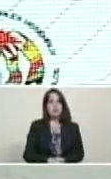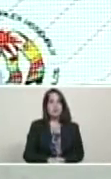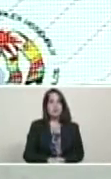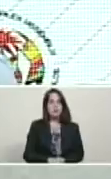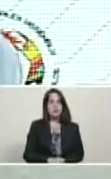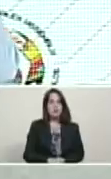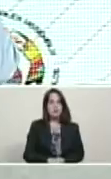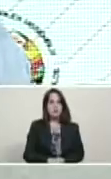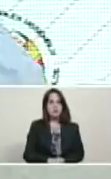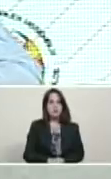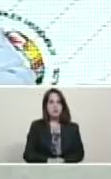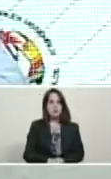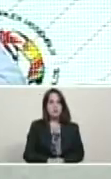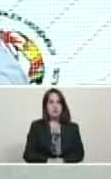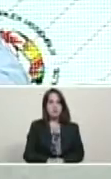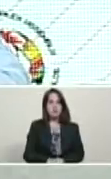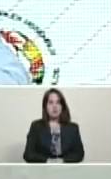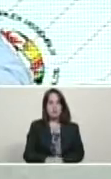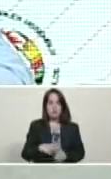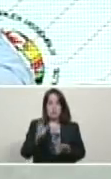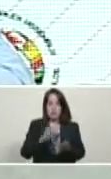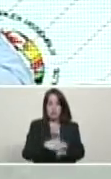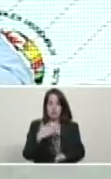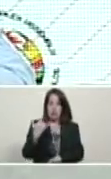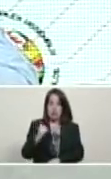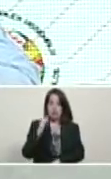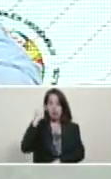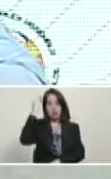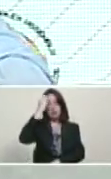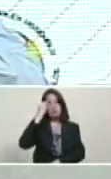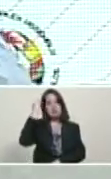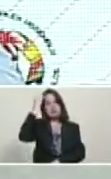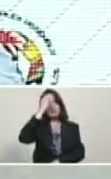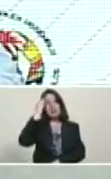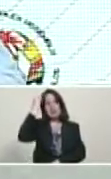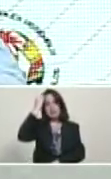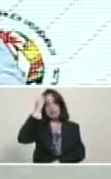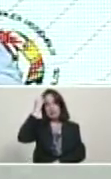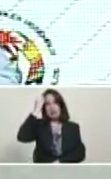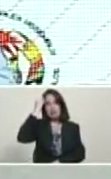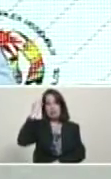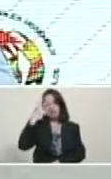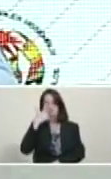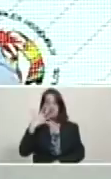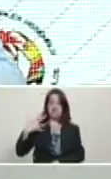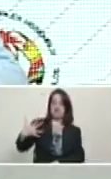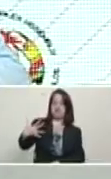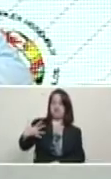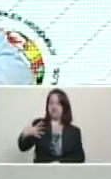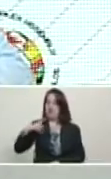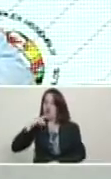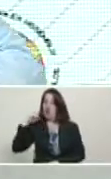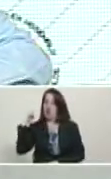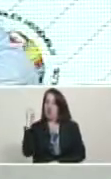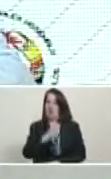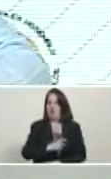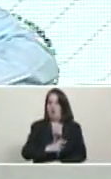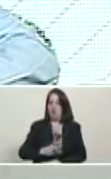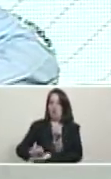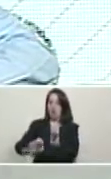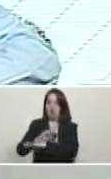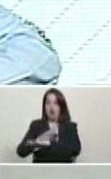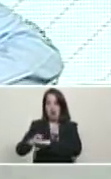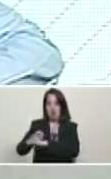porque lo que está en el pensamiento en el espíritu de arrogancia y prepotencia de los que gobiernan la casa